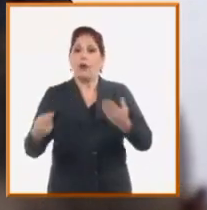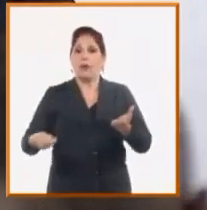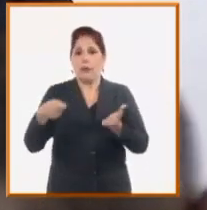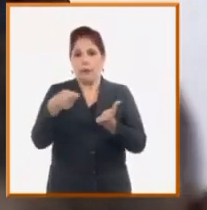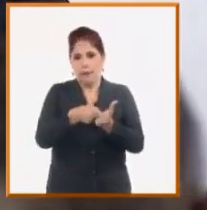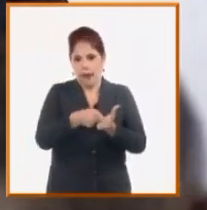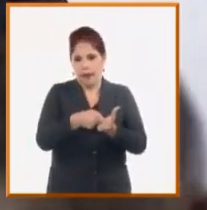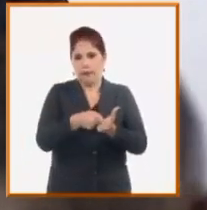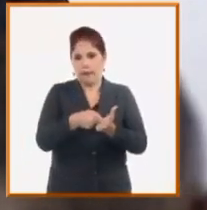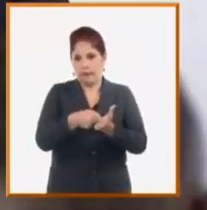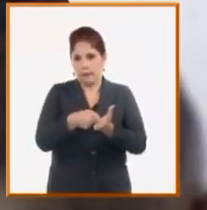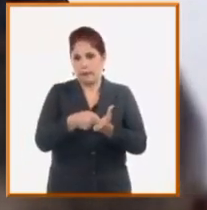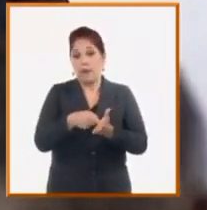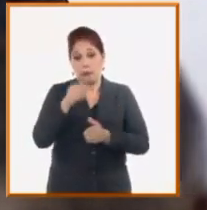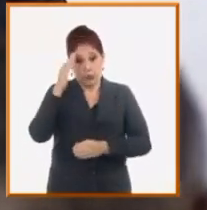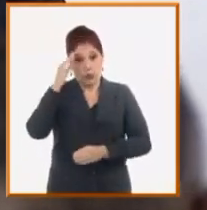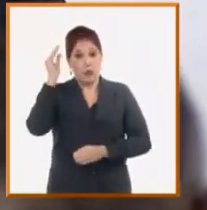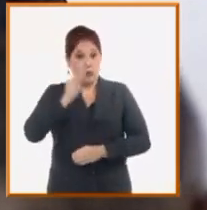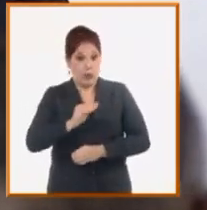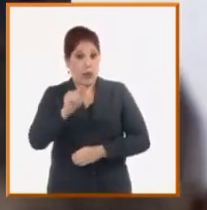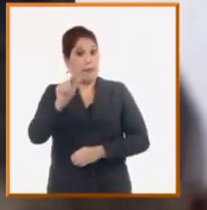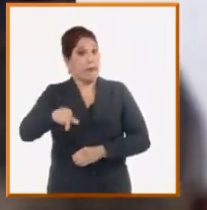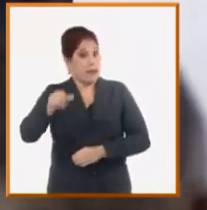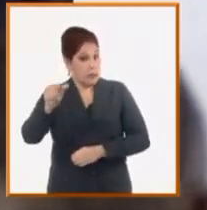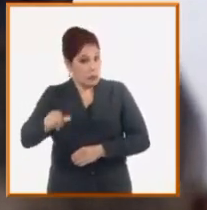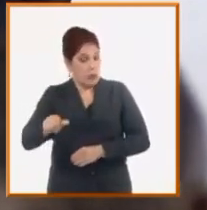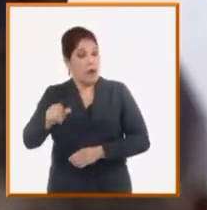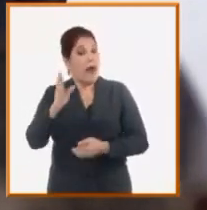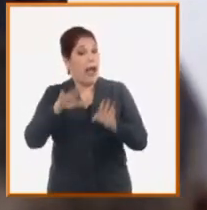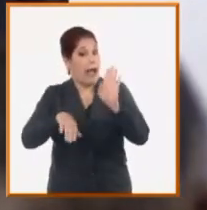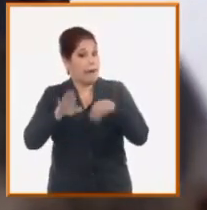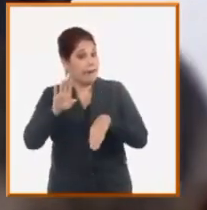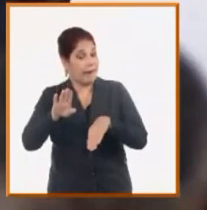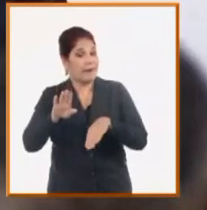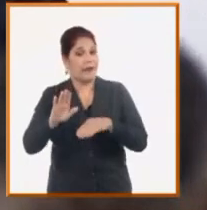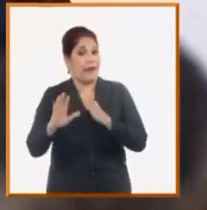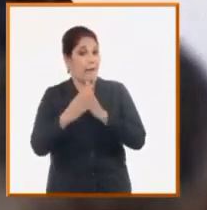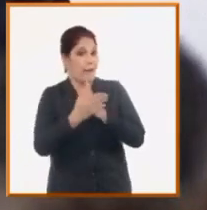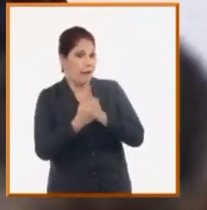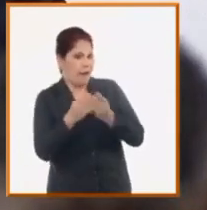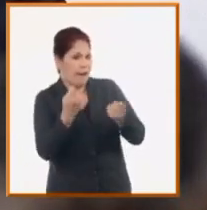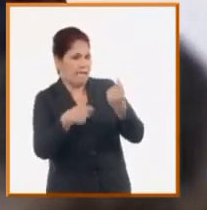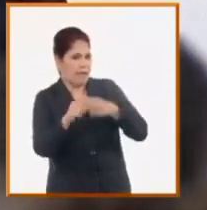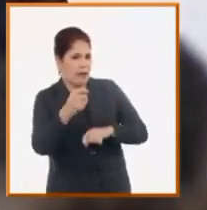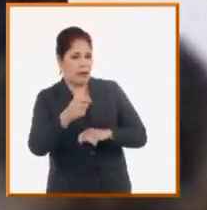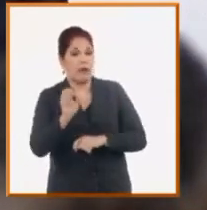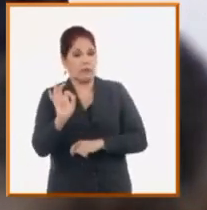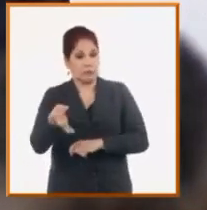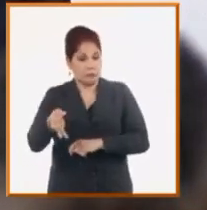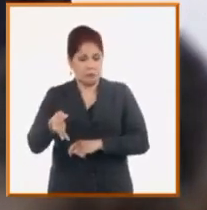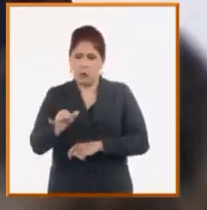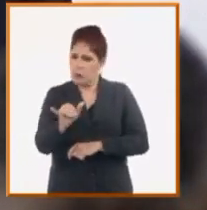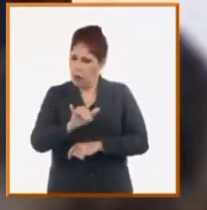en la cual también se trabaja en diferentes acciones para poder incidir en él.